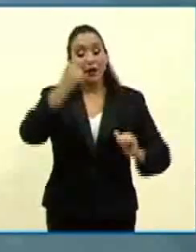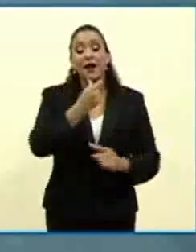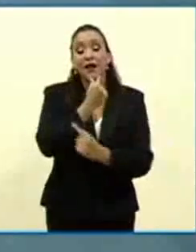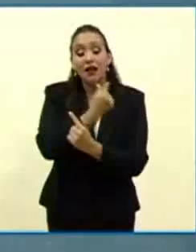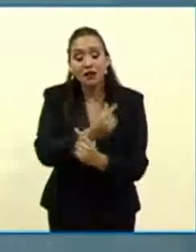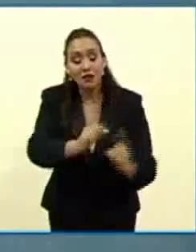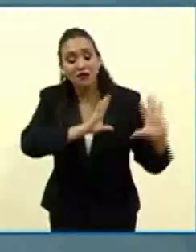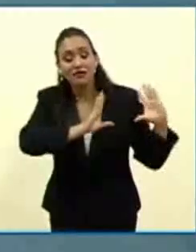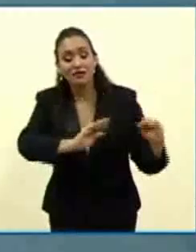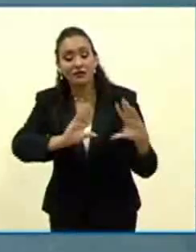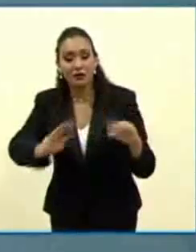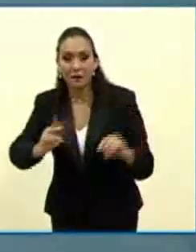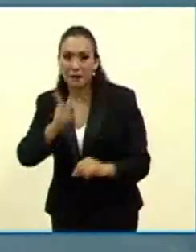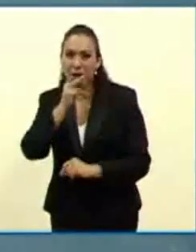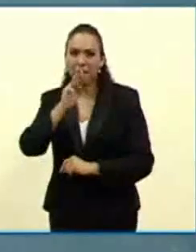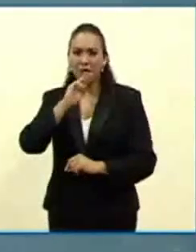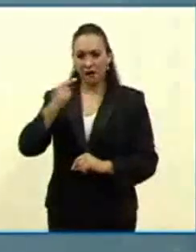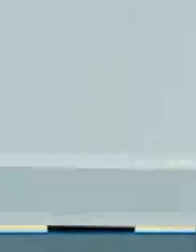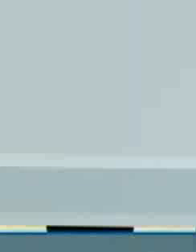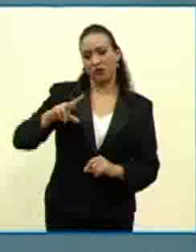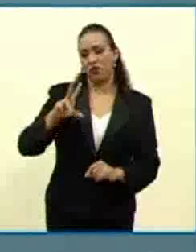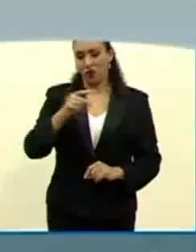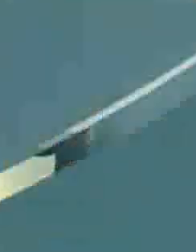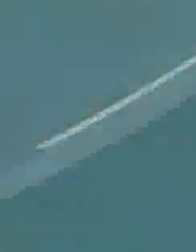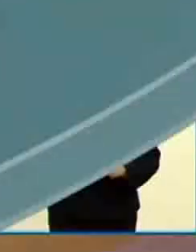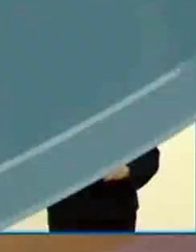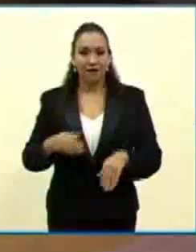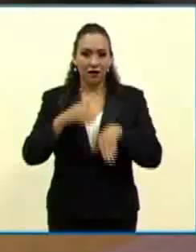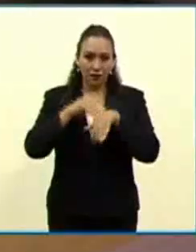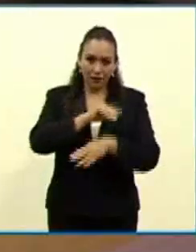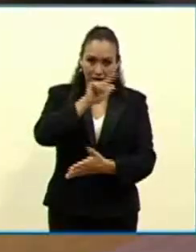caprichos paternos.